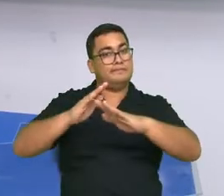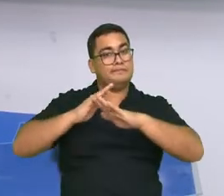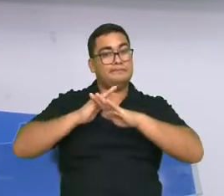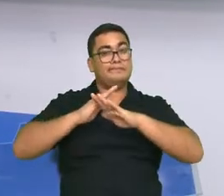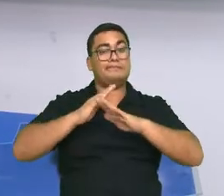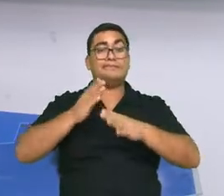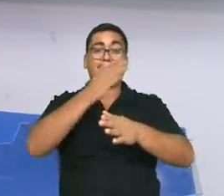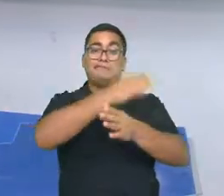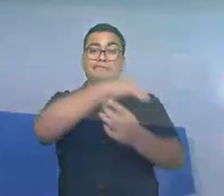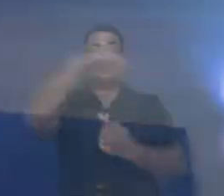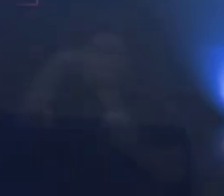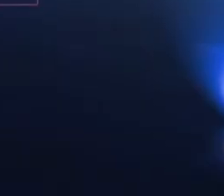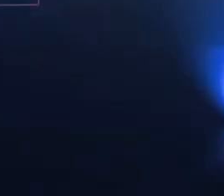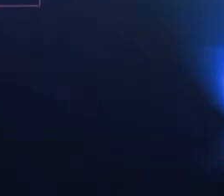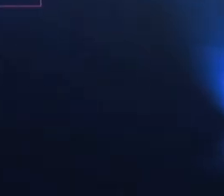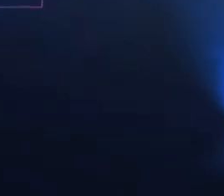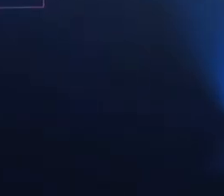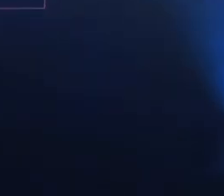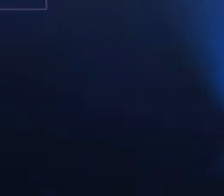huracán.